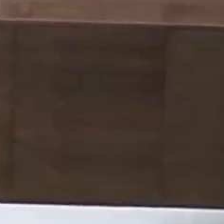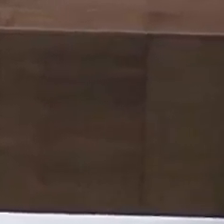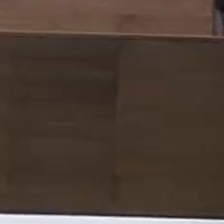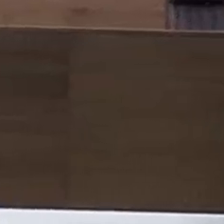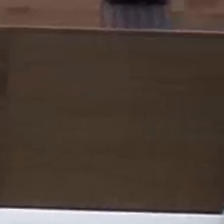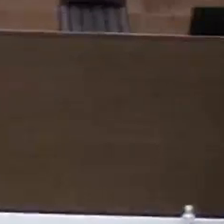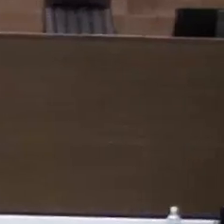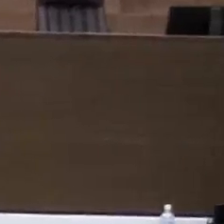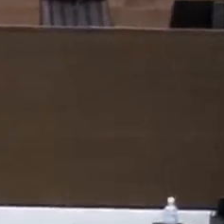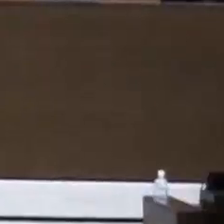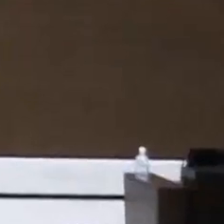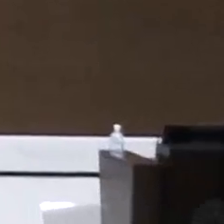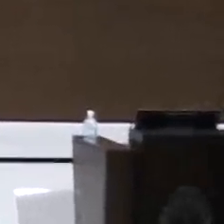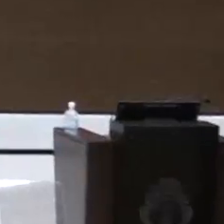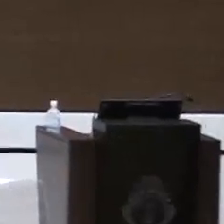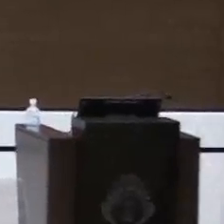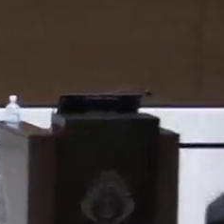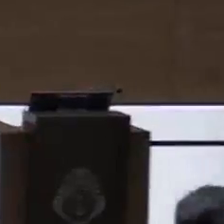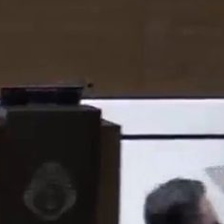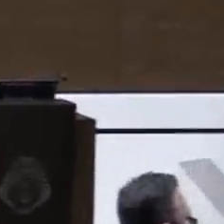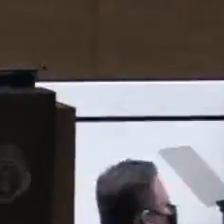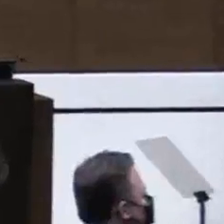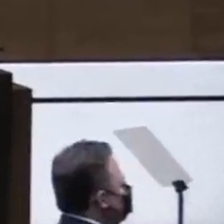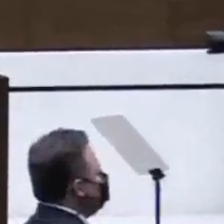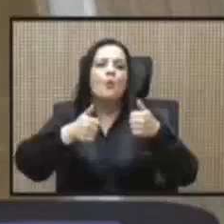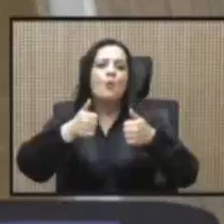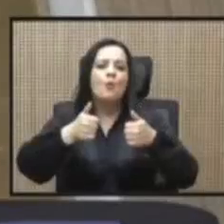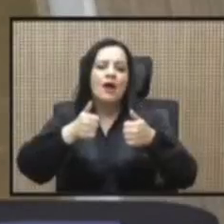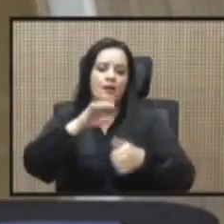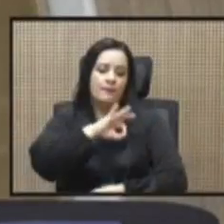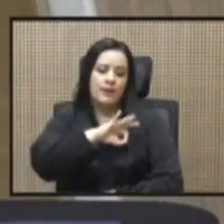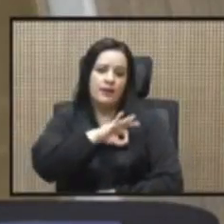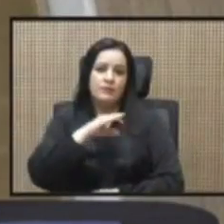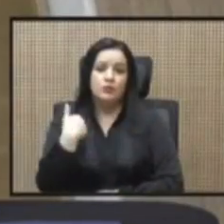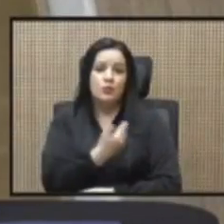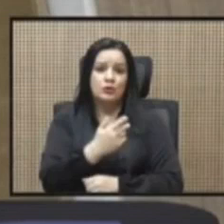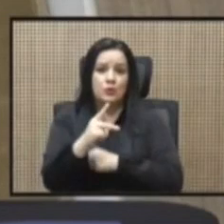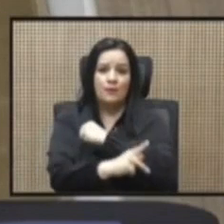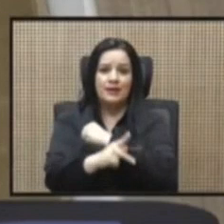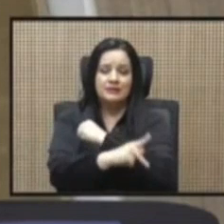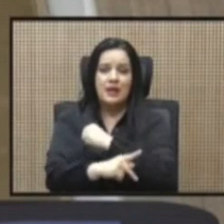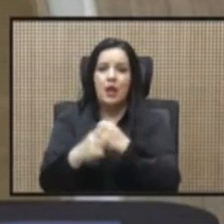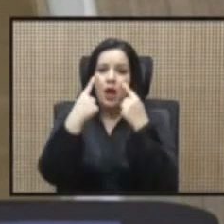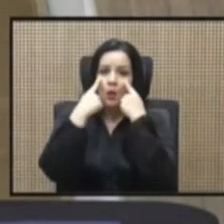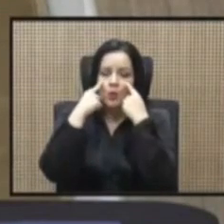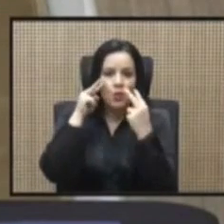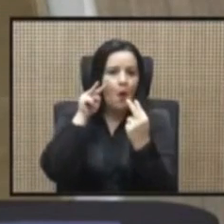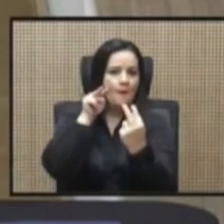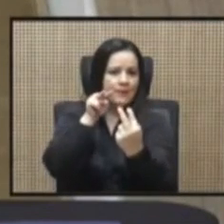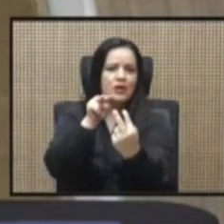del congreso alvarado dijo que su creación fue de buena fe viéndolos a los ojos les puedo